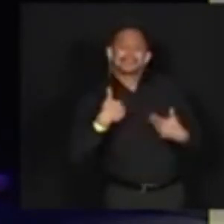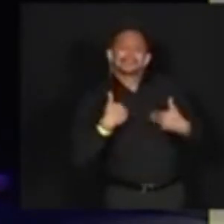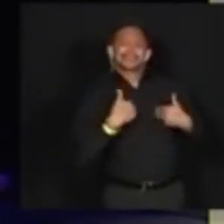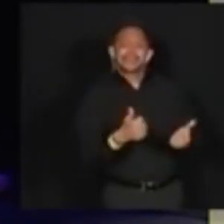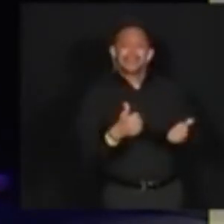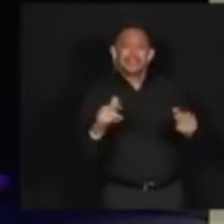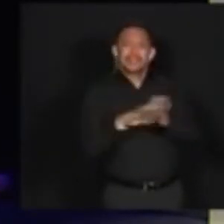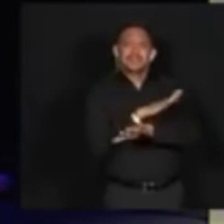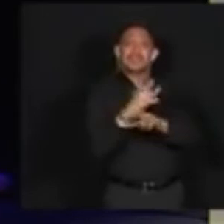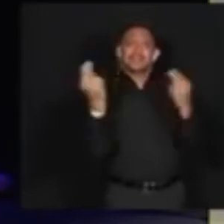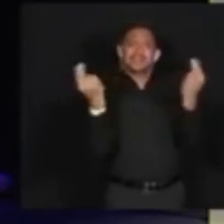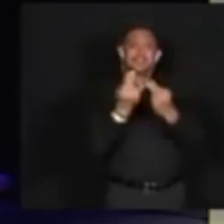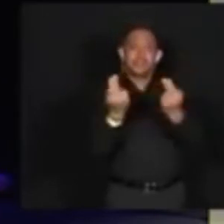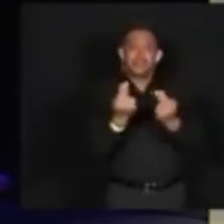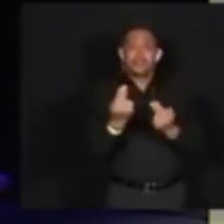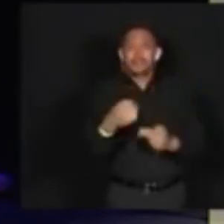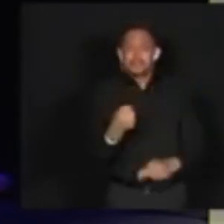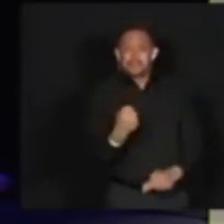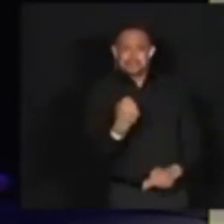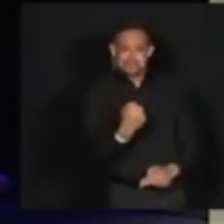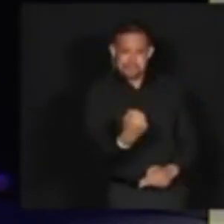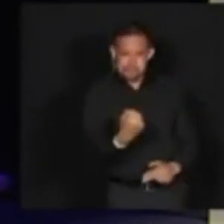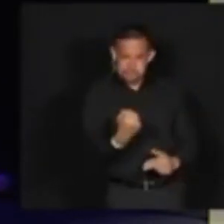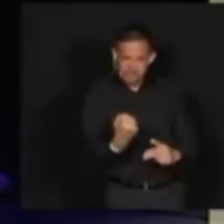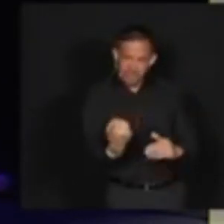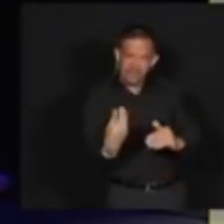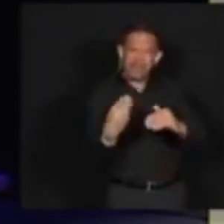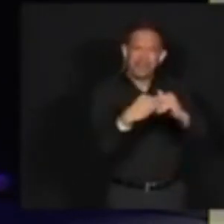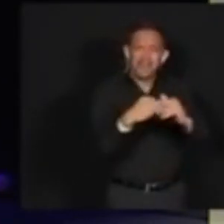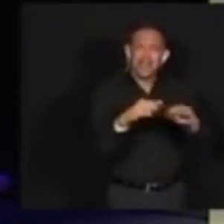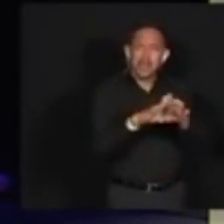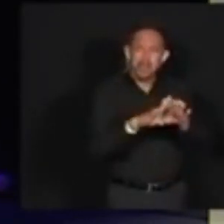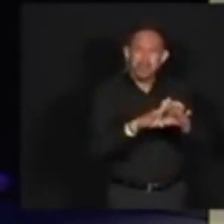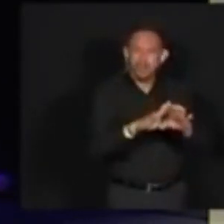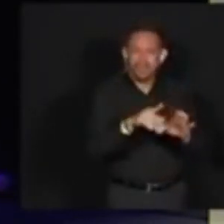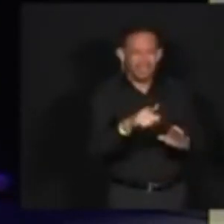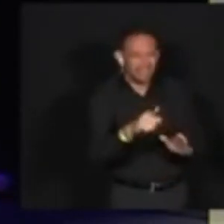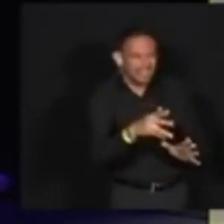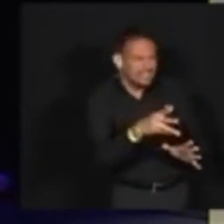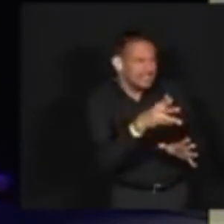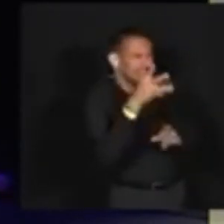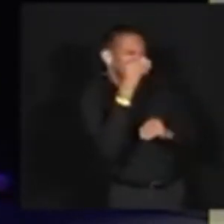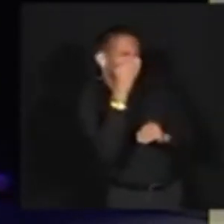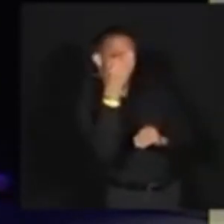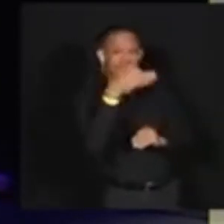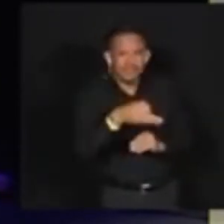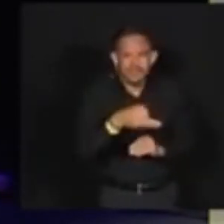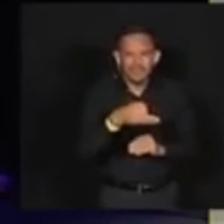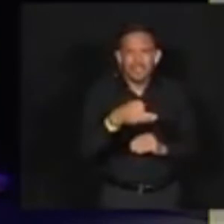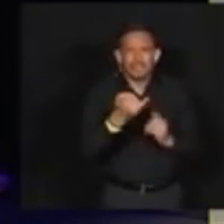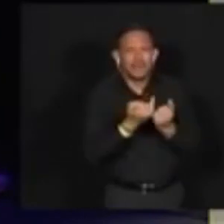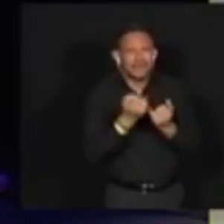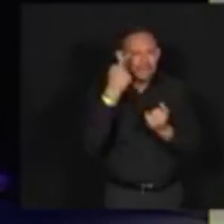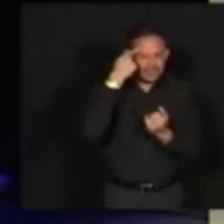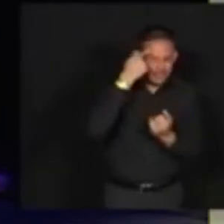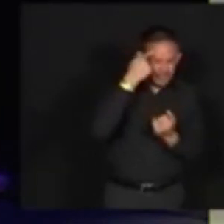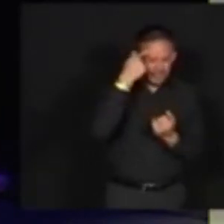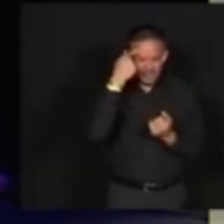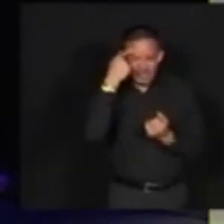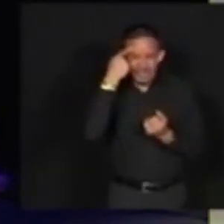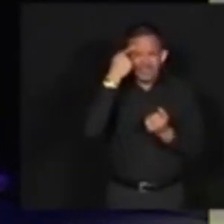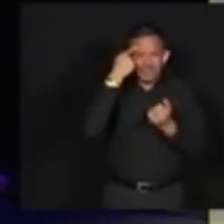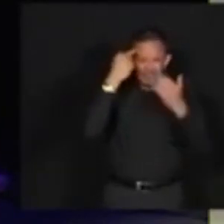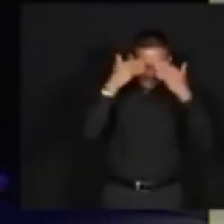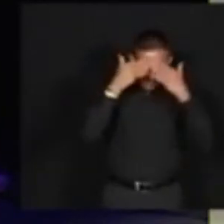las fuerzas con las que se cuenta y con las que se podrían admitir, y el sentido liberador y orientador que